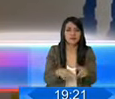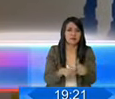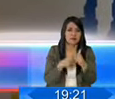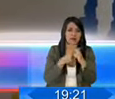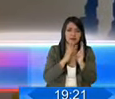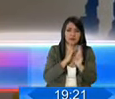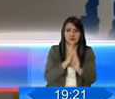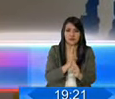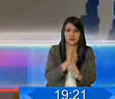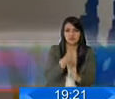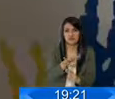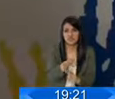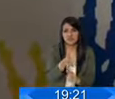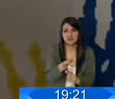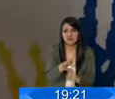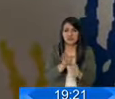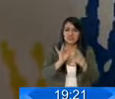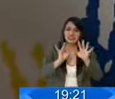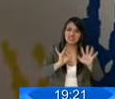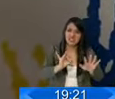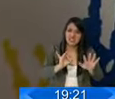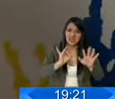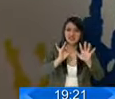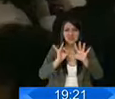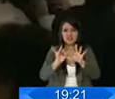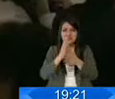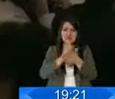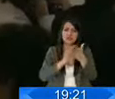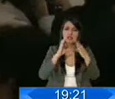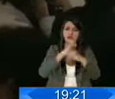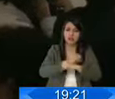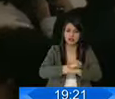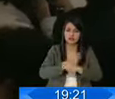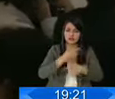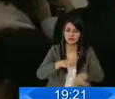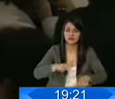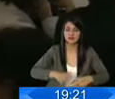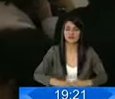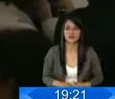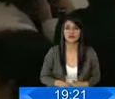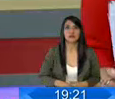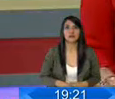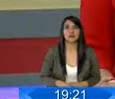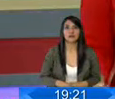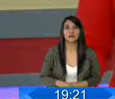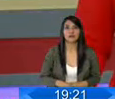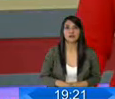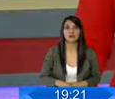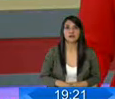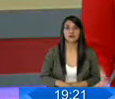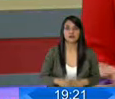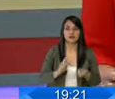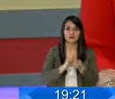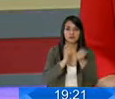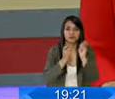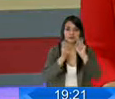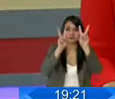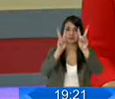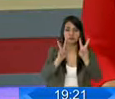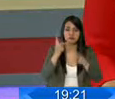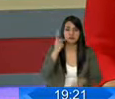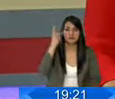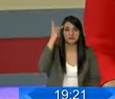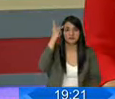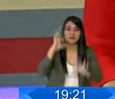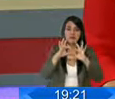Estimamos que será alrededor de las 7, 7:30 de la noche. Informó Alison Corral. Cambiamos de tema. Padres de